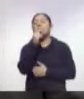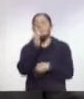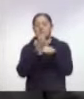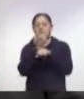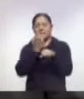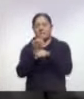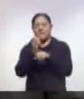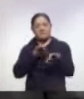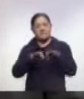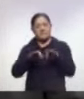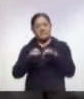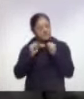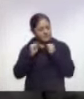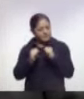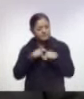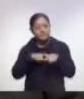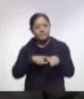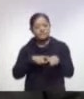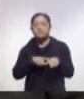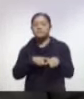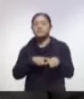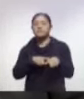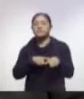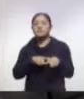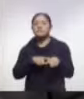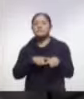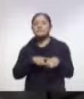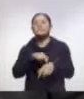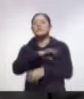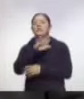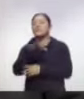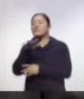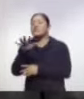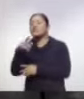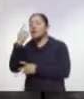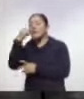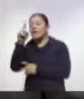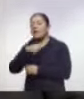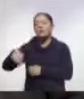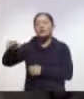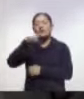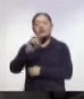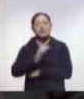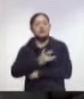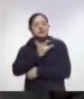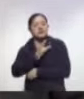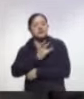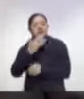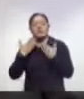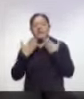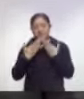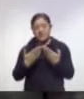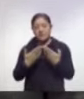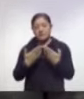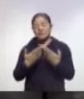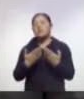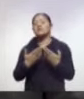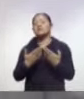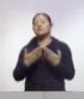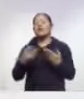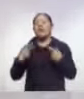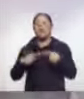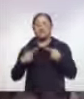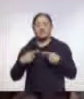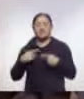intensa, permanente, constante en buscar y lograr mejores condiciones de seguridad de todos los sectores de la población aquí en